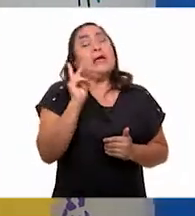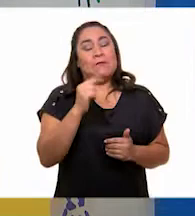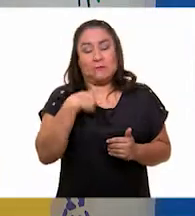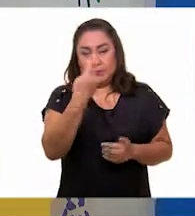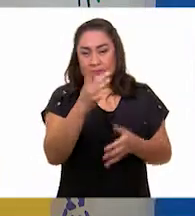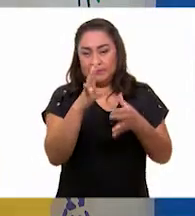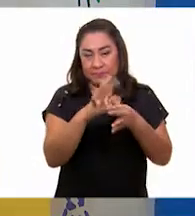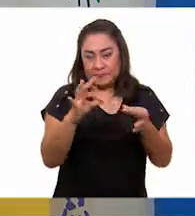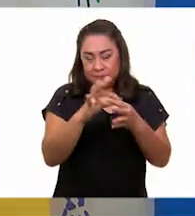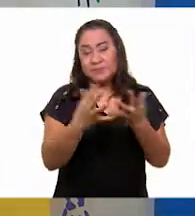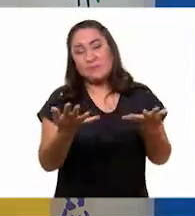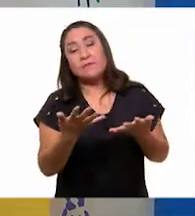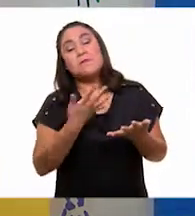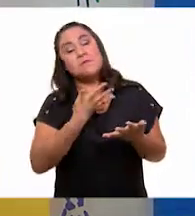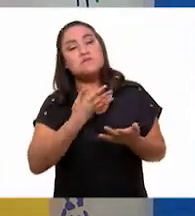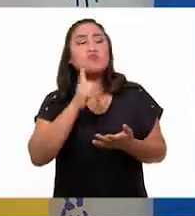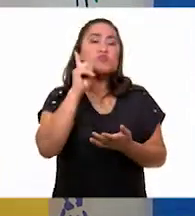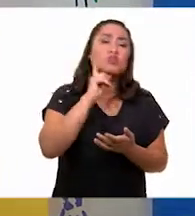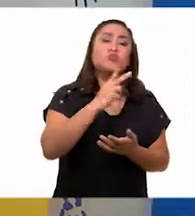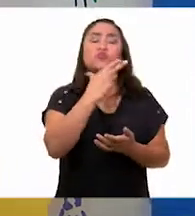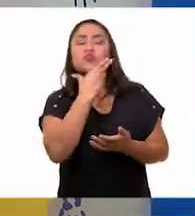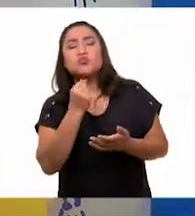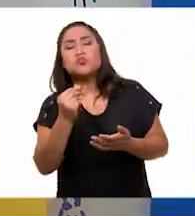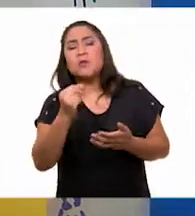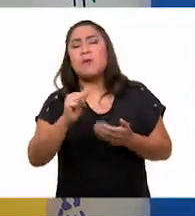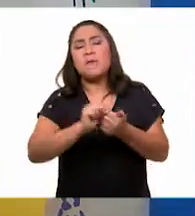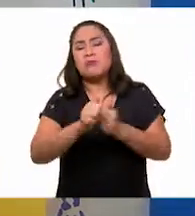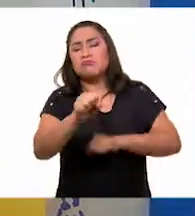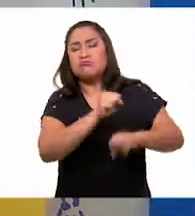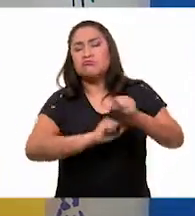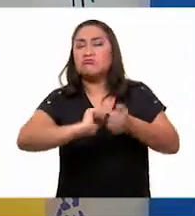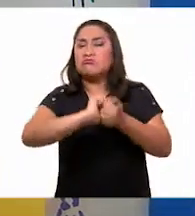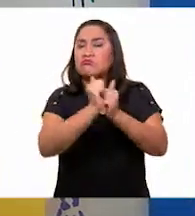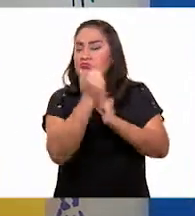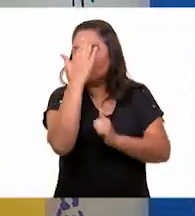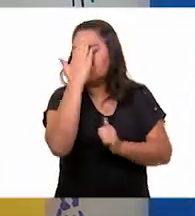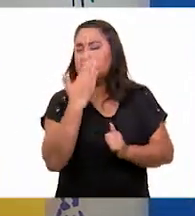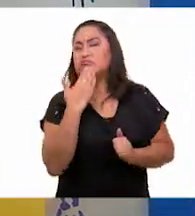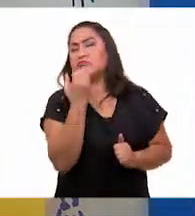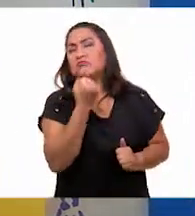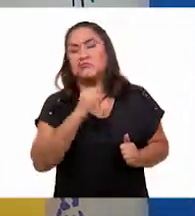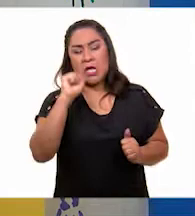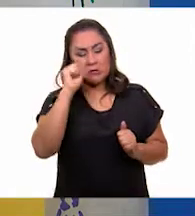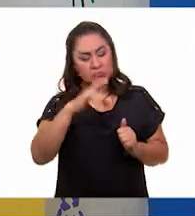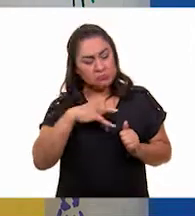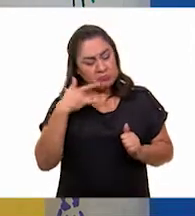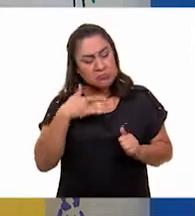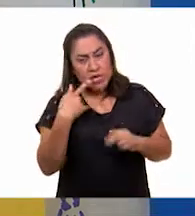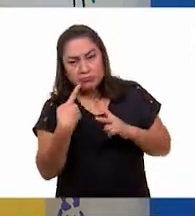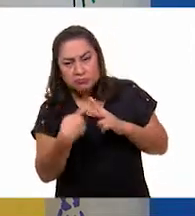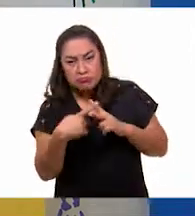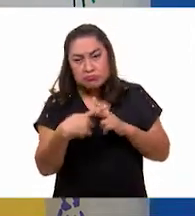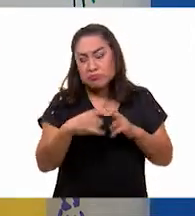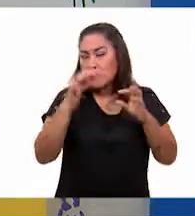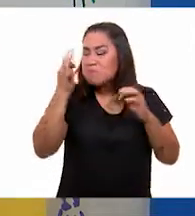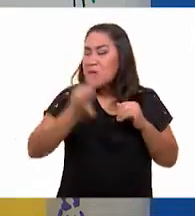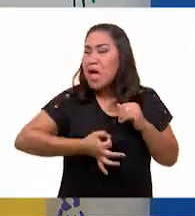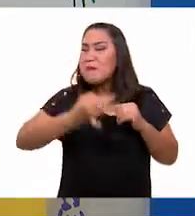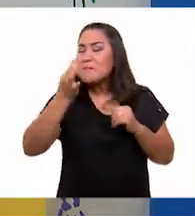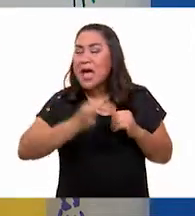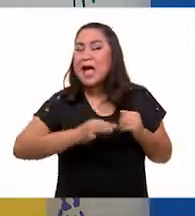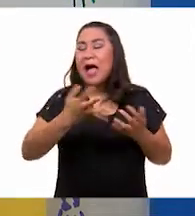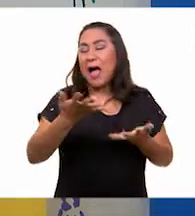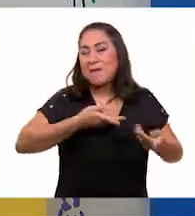que hay panaderas y panaderos que desarrollan una habilidad, que es tener un buen ojo para calcular